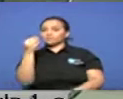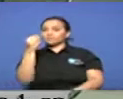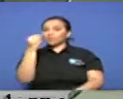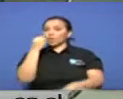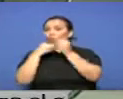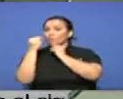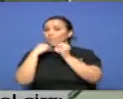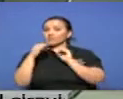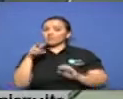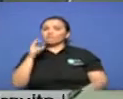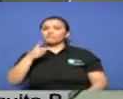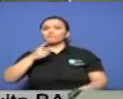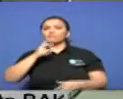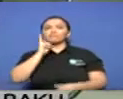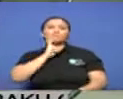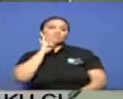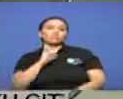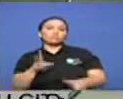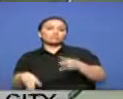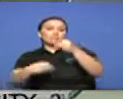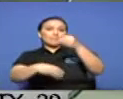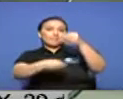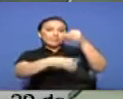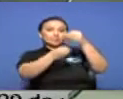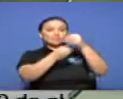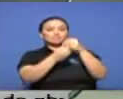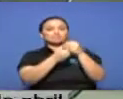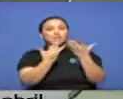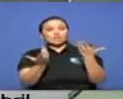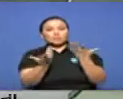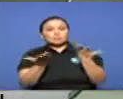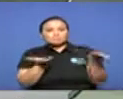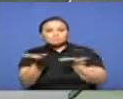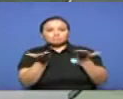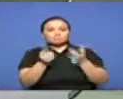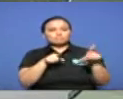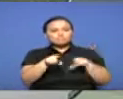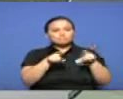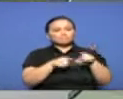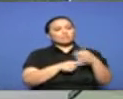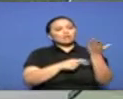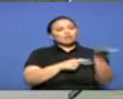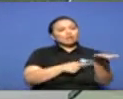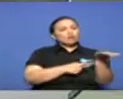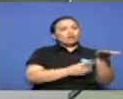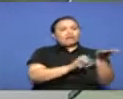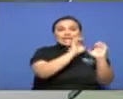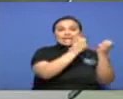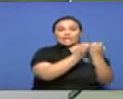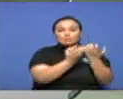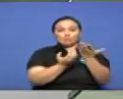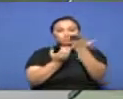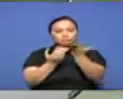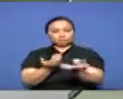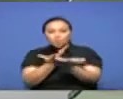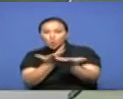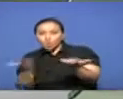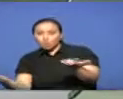demás entonces vamos paralelo la compra de equipo la compra de insumos y la capacitación de nuestros